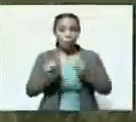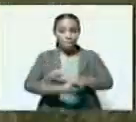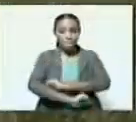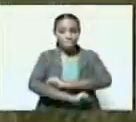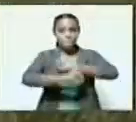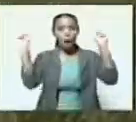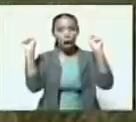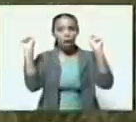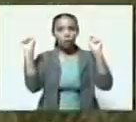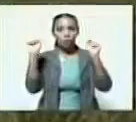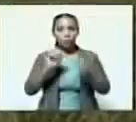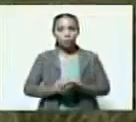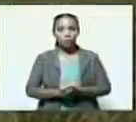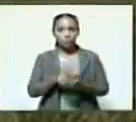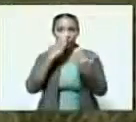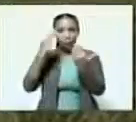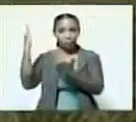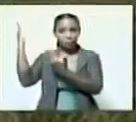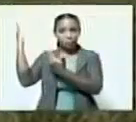eléctrico.